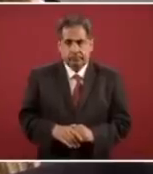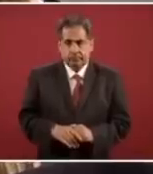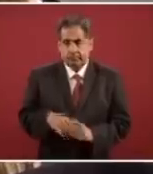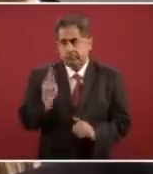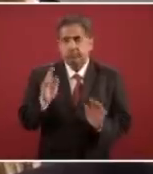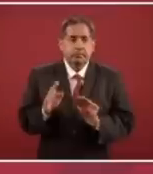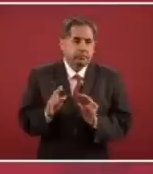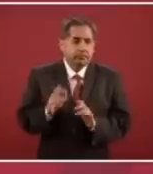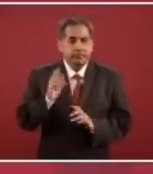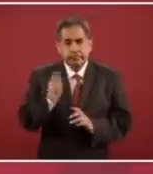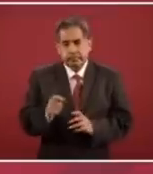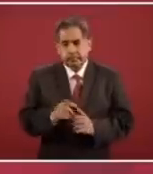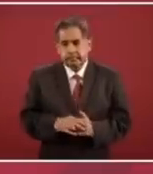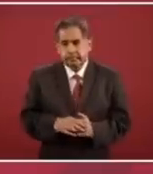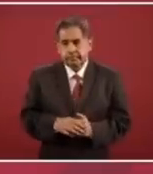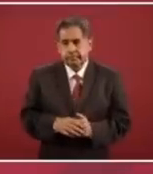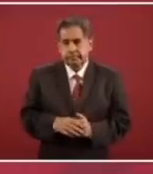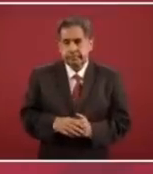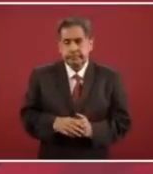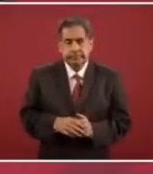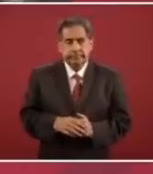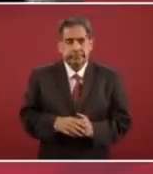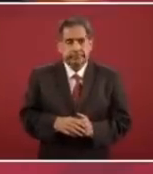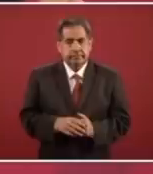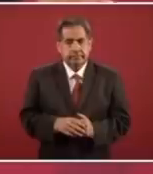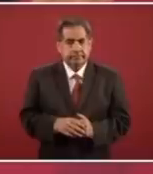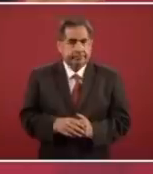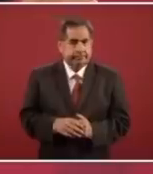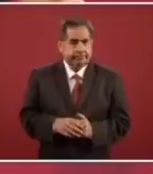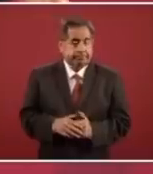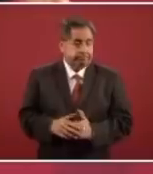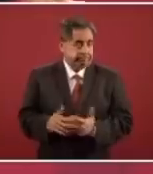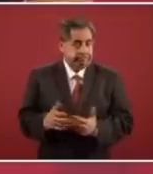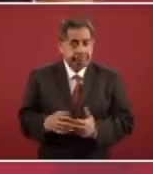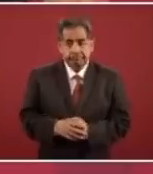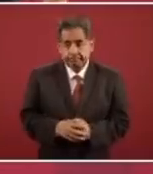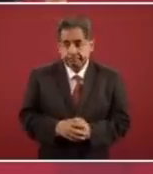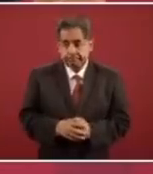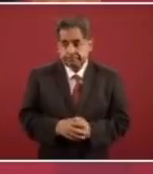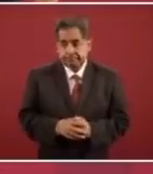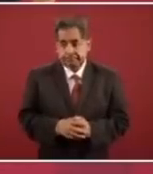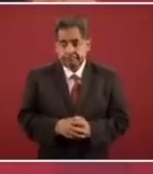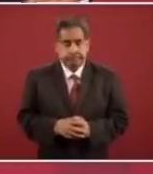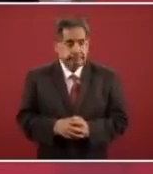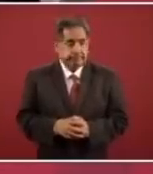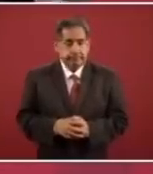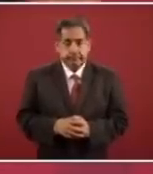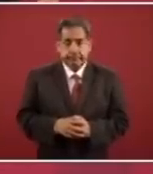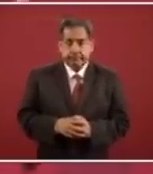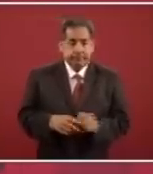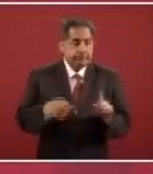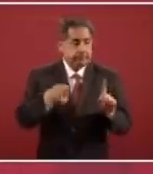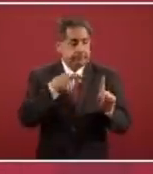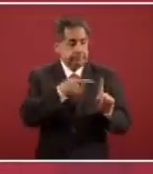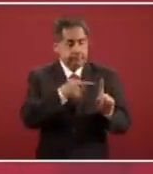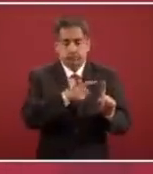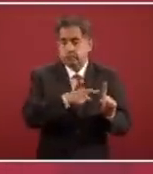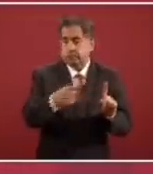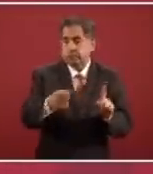Pero eso no significa que esté él